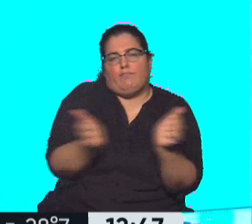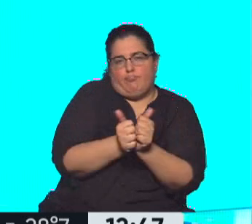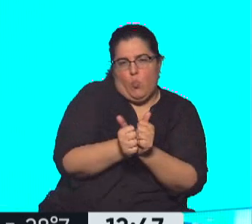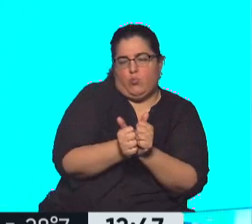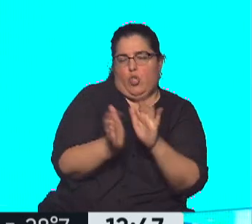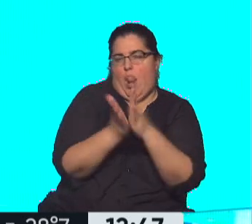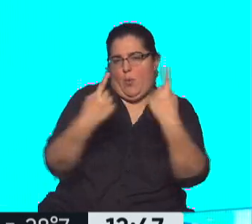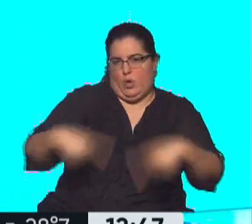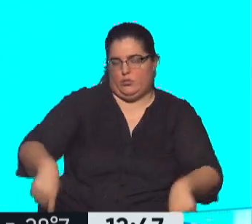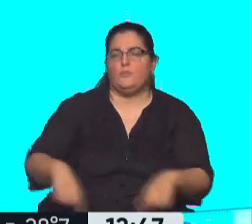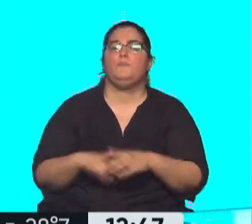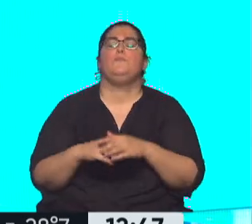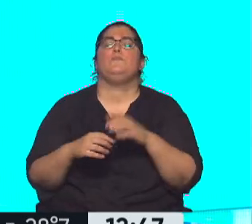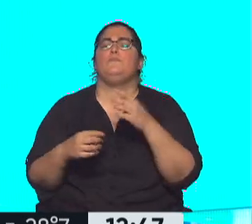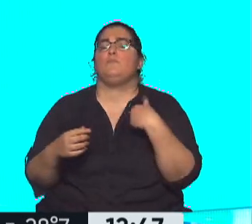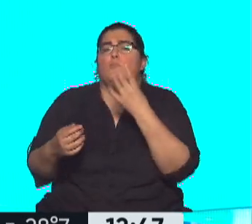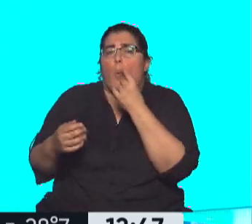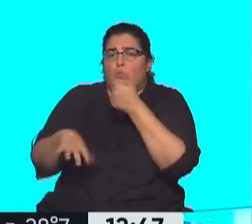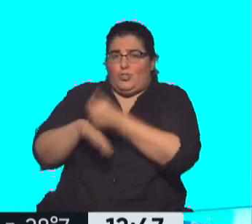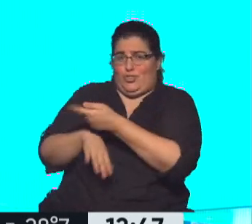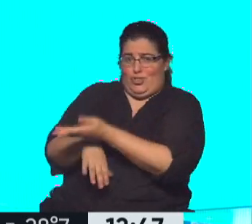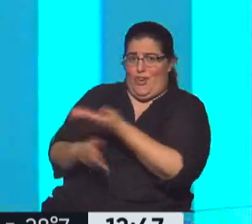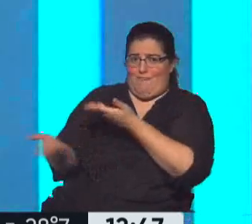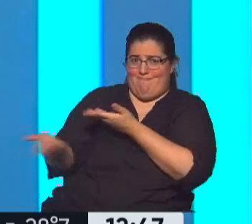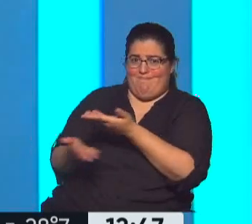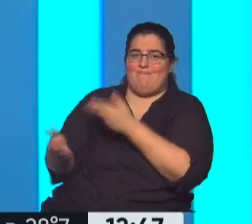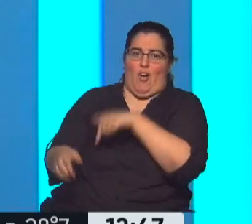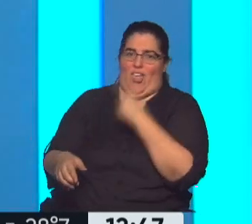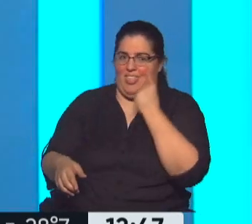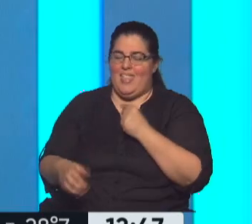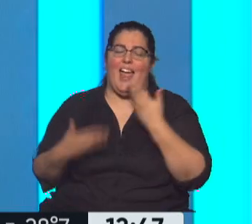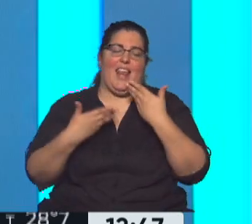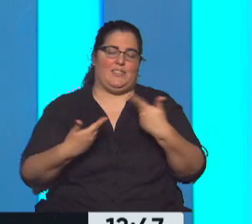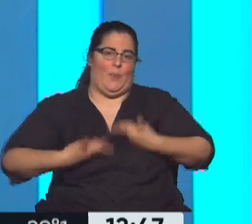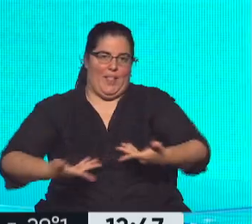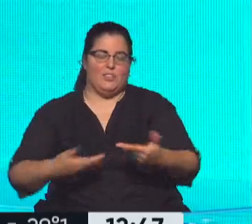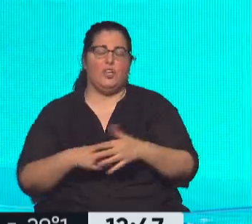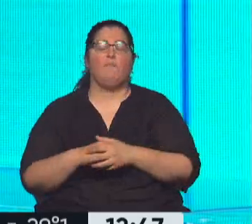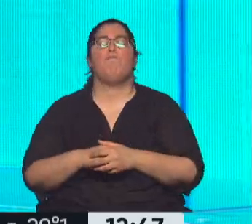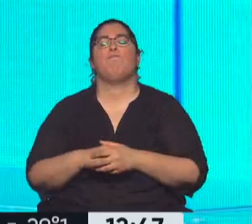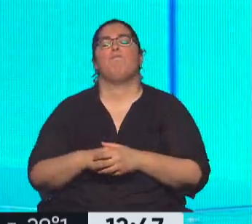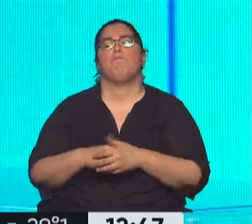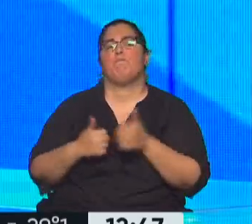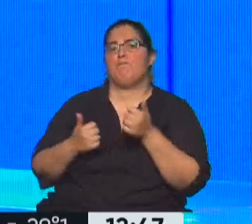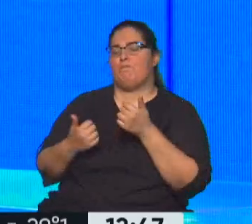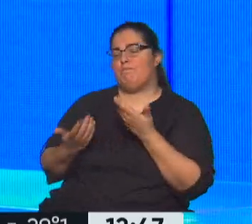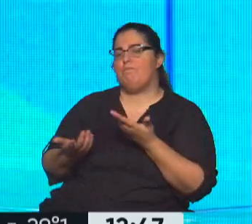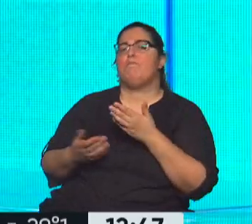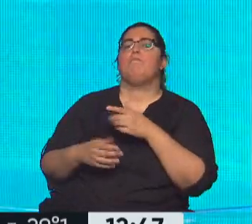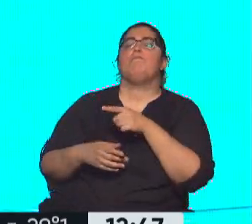Eber, ¿cómo te va? Un gusto tenerte con nosotros hoy acá. ¿Qué tal, Raúl? Gracias por la invitación. No, por favor. A ver,